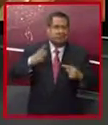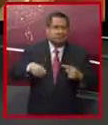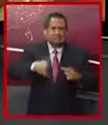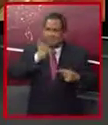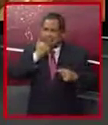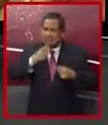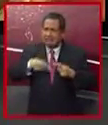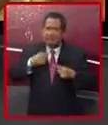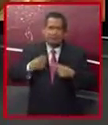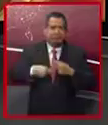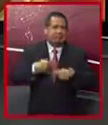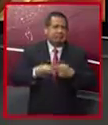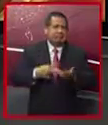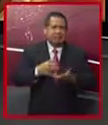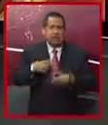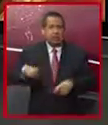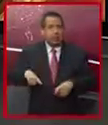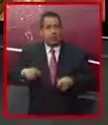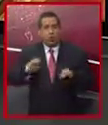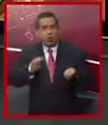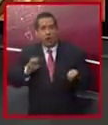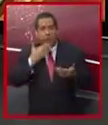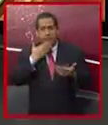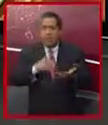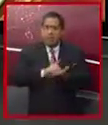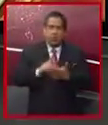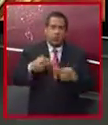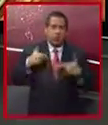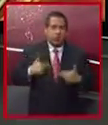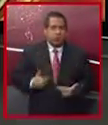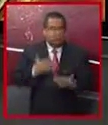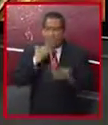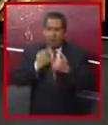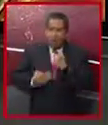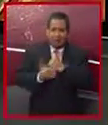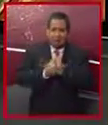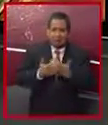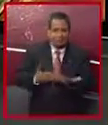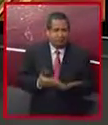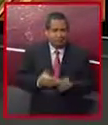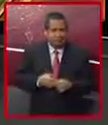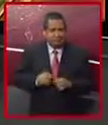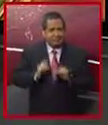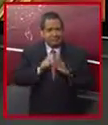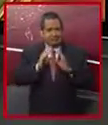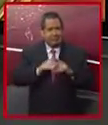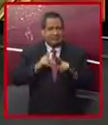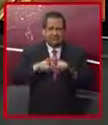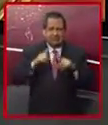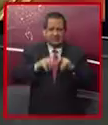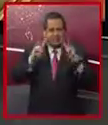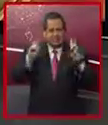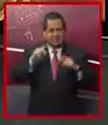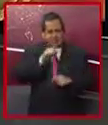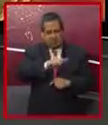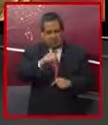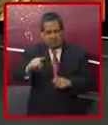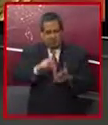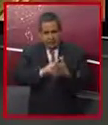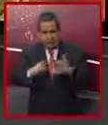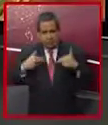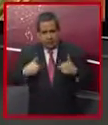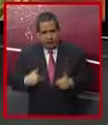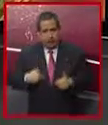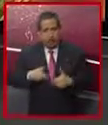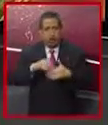complicado donde el Estado ha sido incapaz de garantizar los derechos humanos. Hay una serie de temas relacionados con derechos humanos que